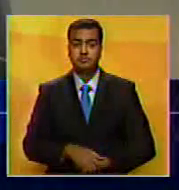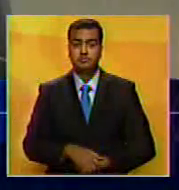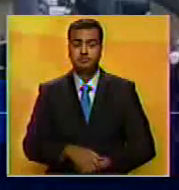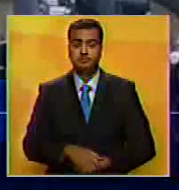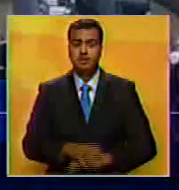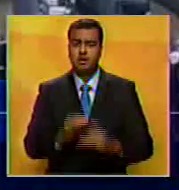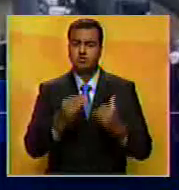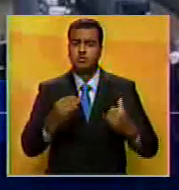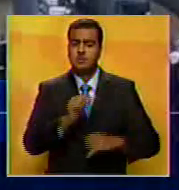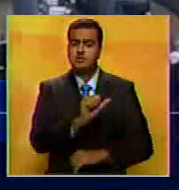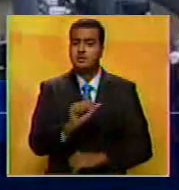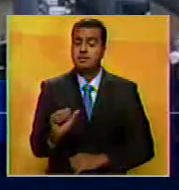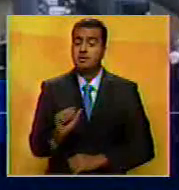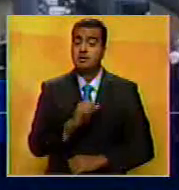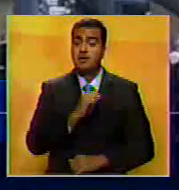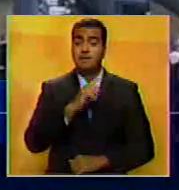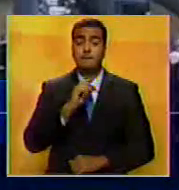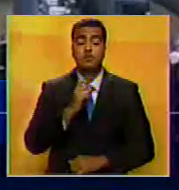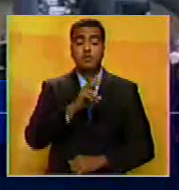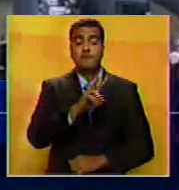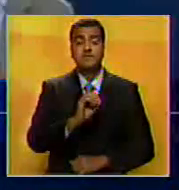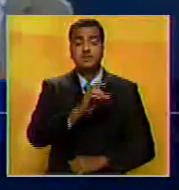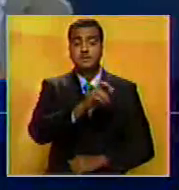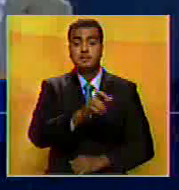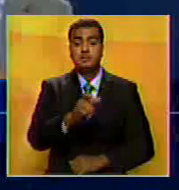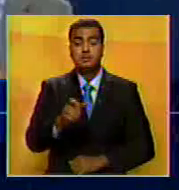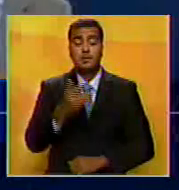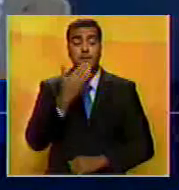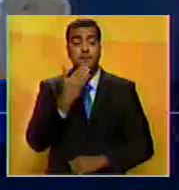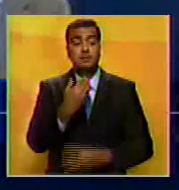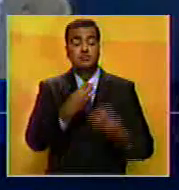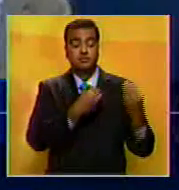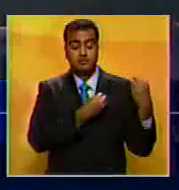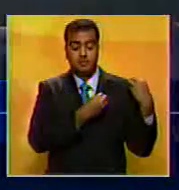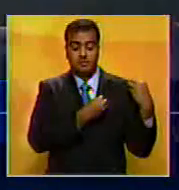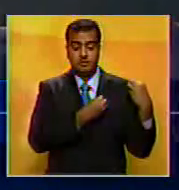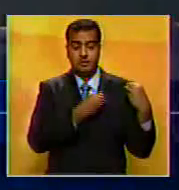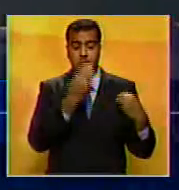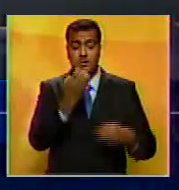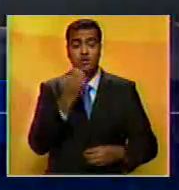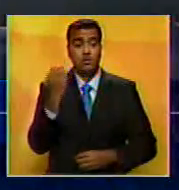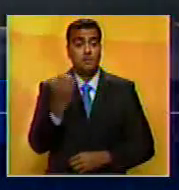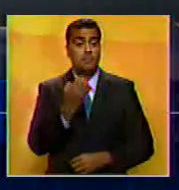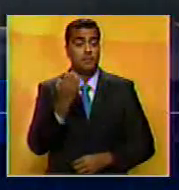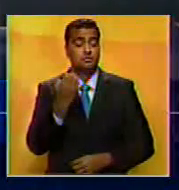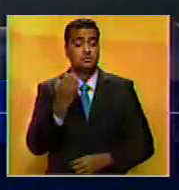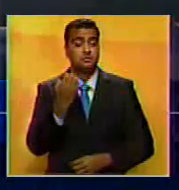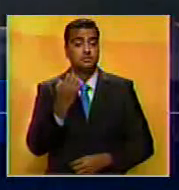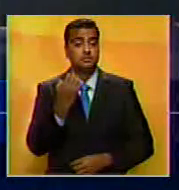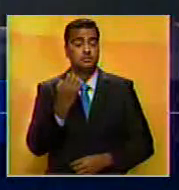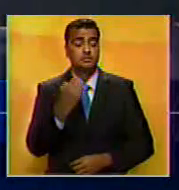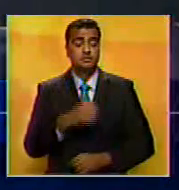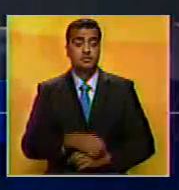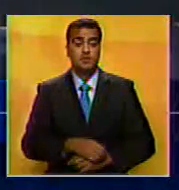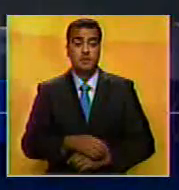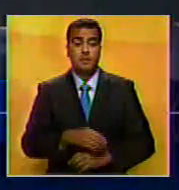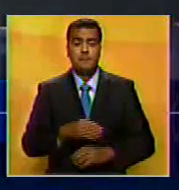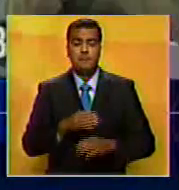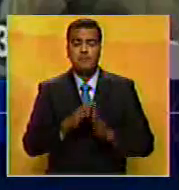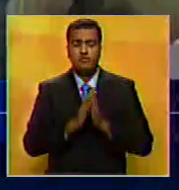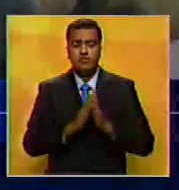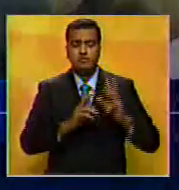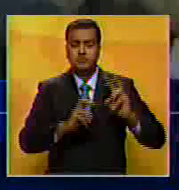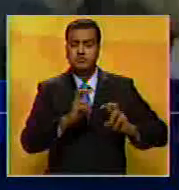últimas semanas, en las que ya han muerto más de 20 personas. Pidieron a la jefa de la diplomacia europea, Federica Mogherini, que explore